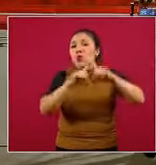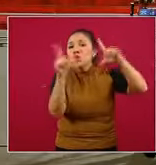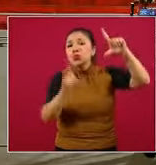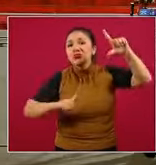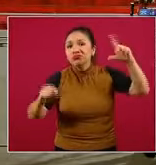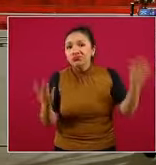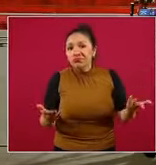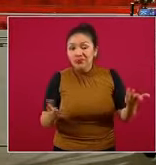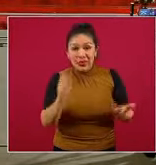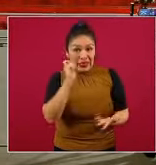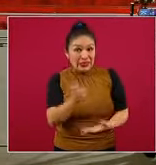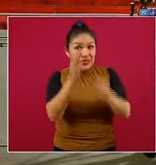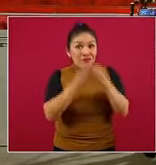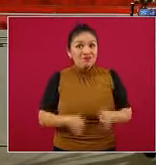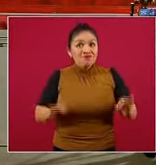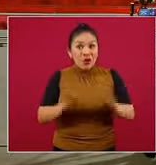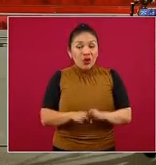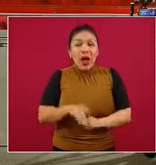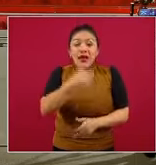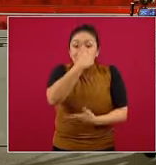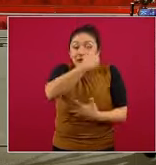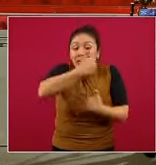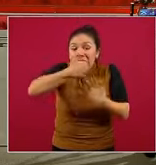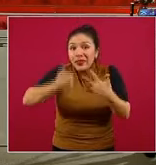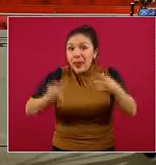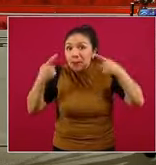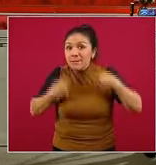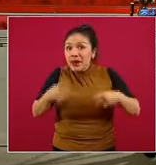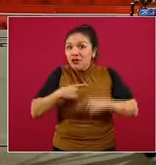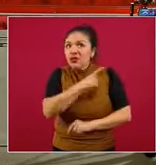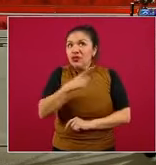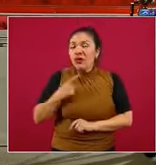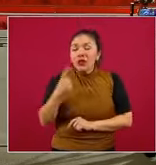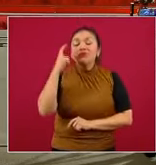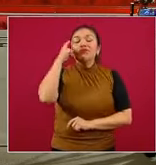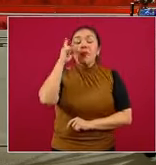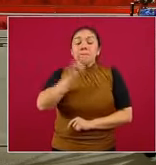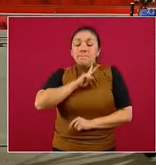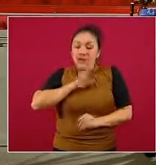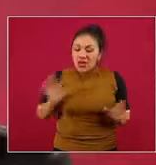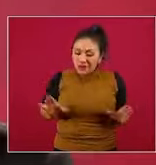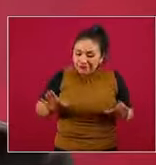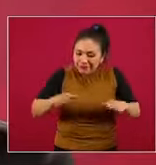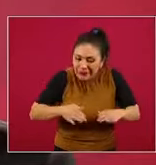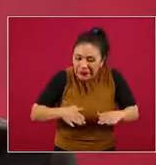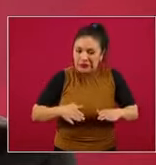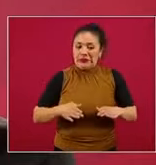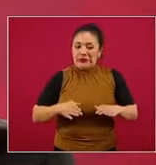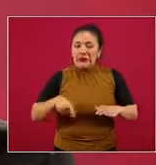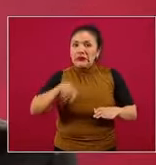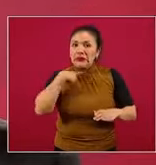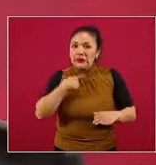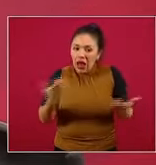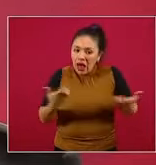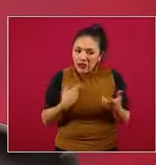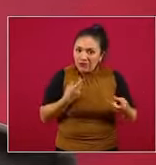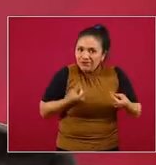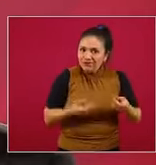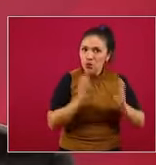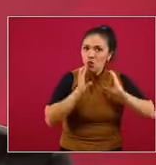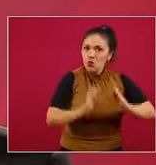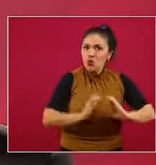Entonces, lo que es muy importante es que cada quien tome conciencia en su comunidad y trabaje por ello. Hay